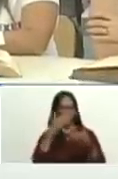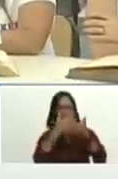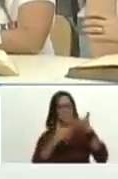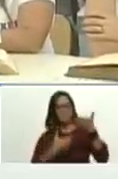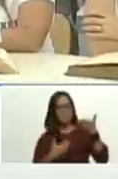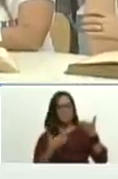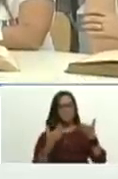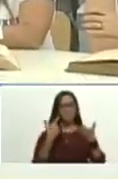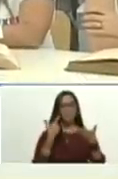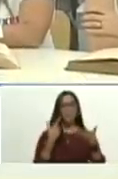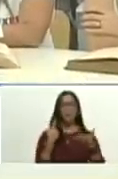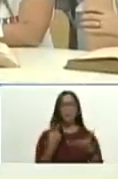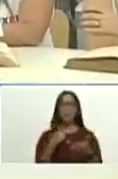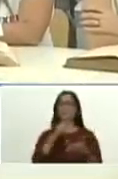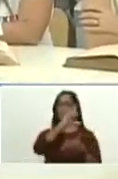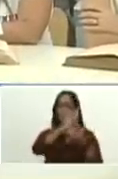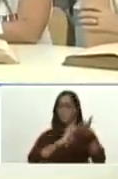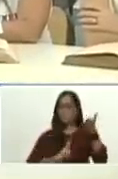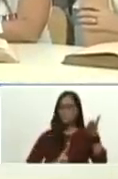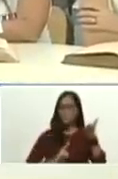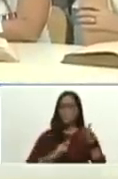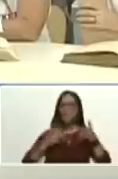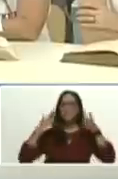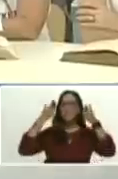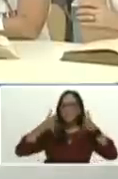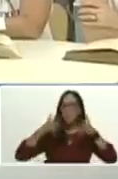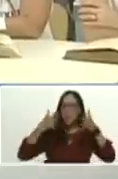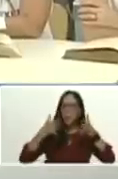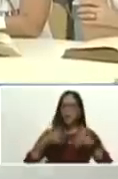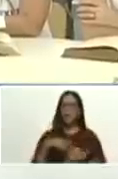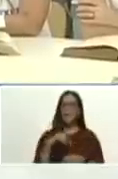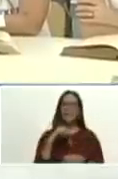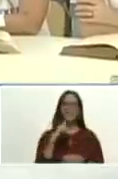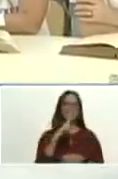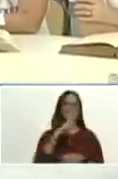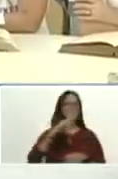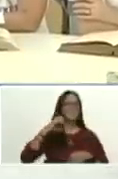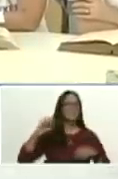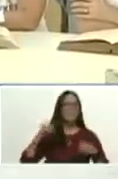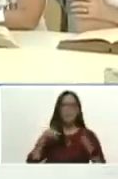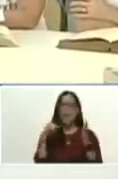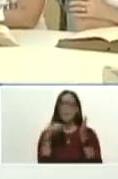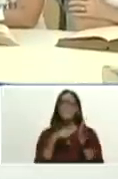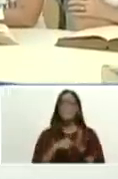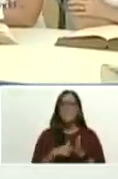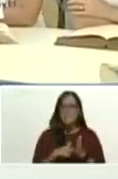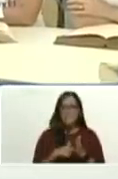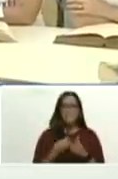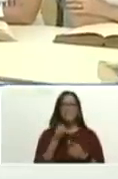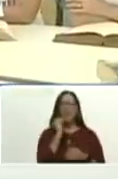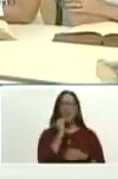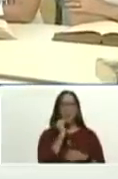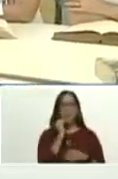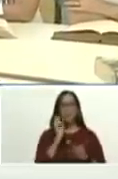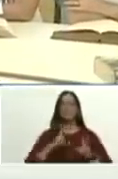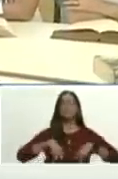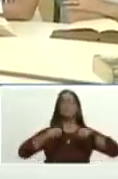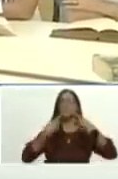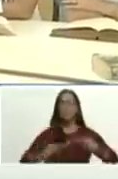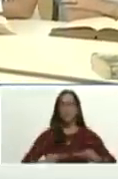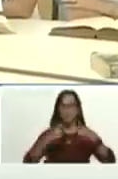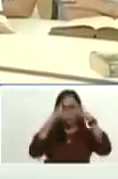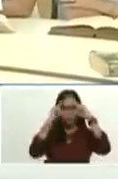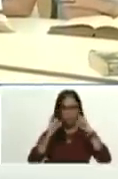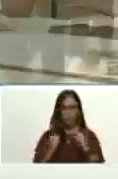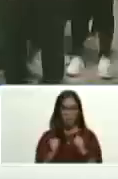prioridades es formar a cientos, a miles de jóvenes nuevos profesionales